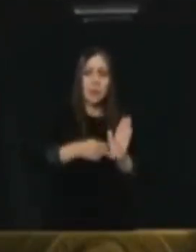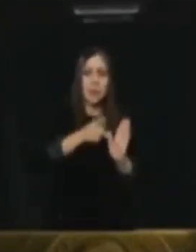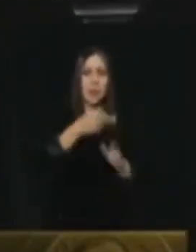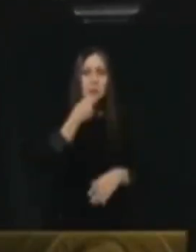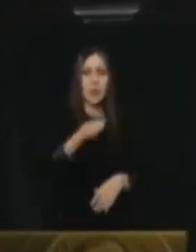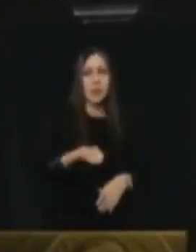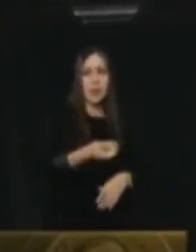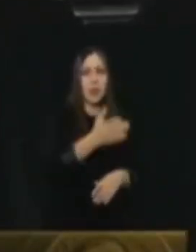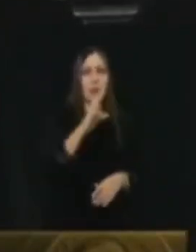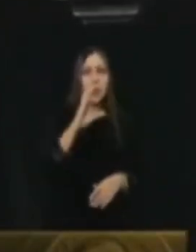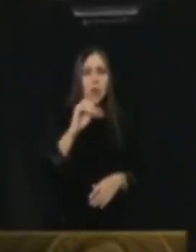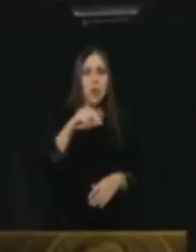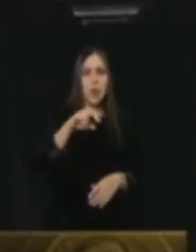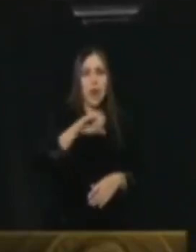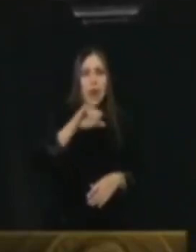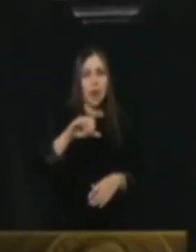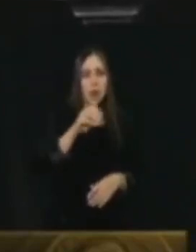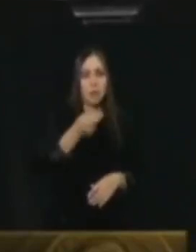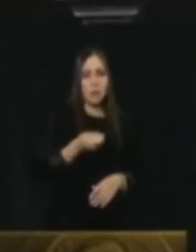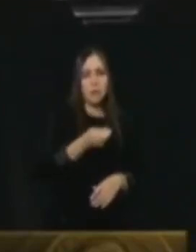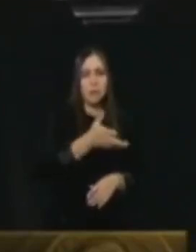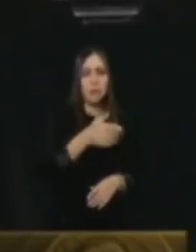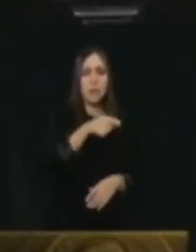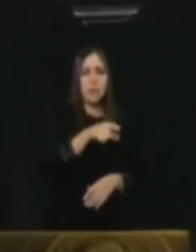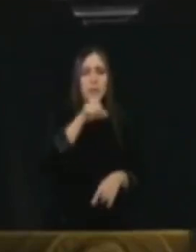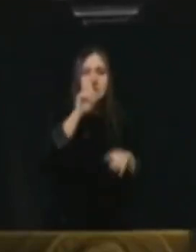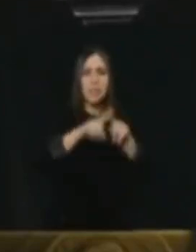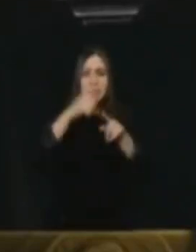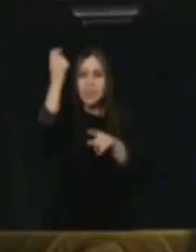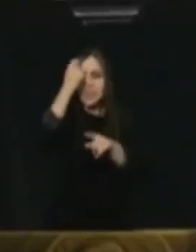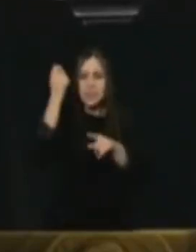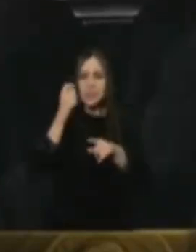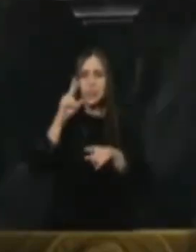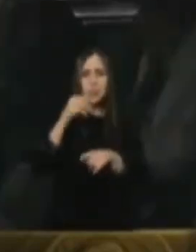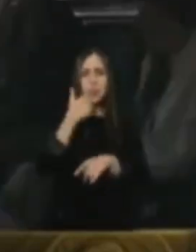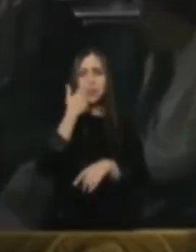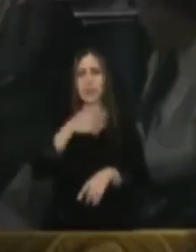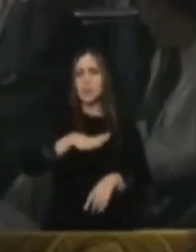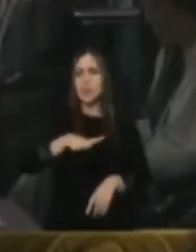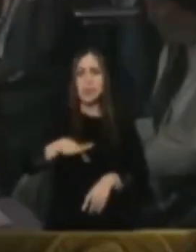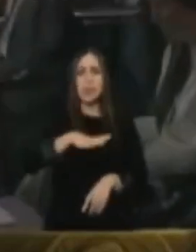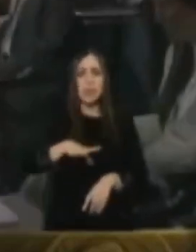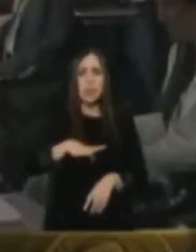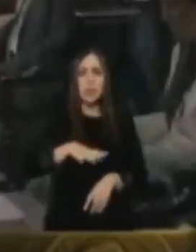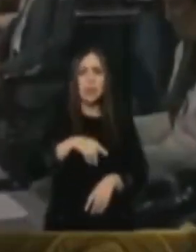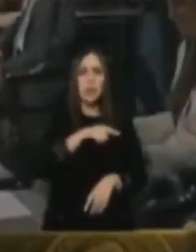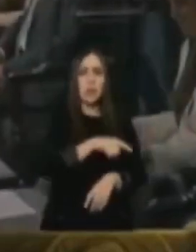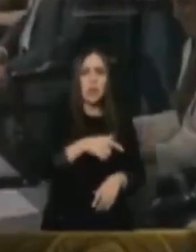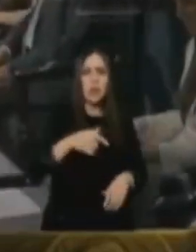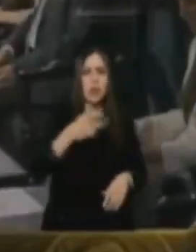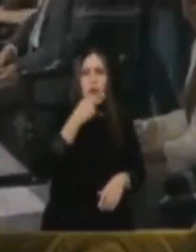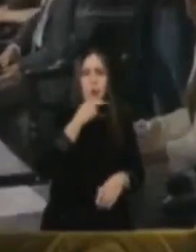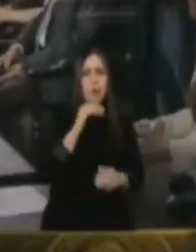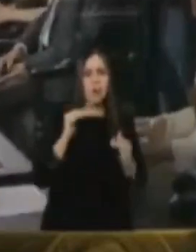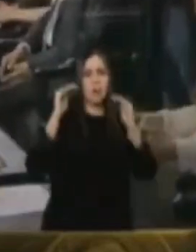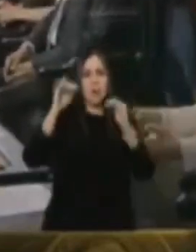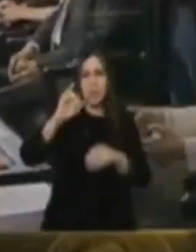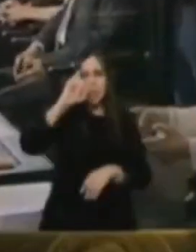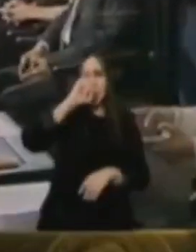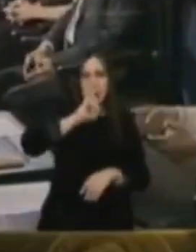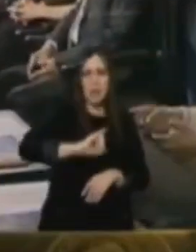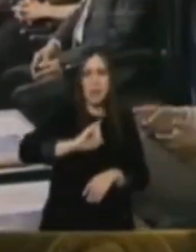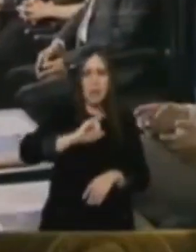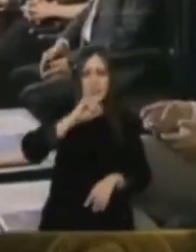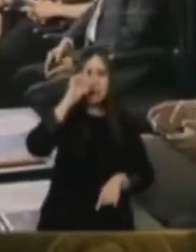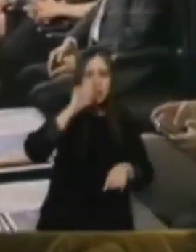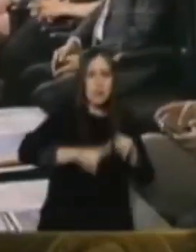querido despintarse y el jefe le crujía, lo había despintado con un